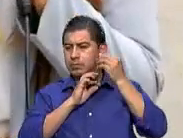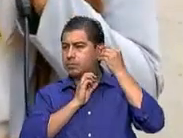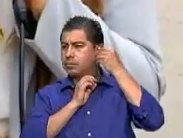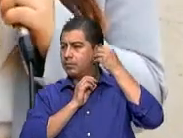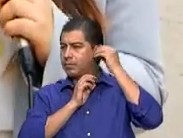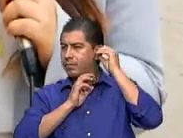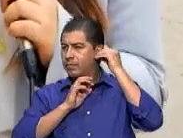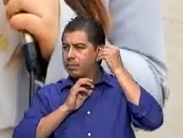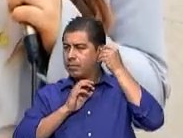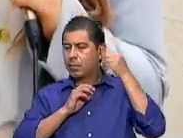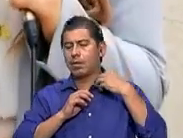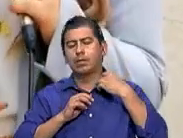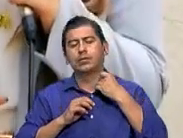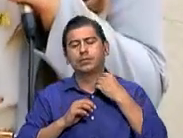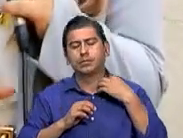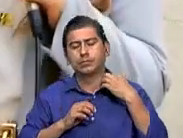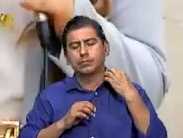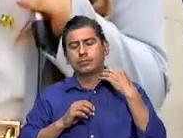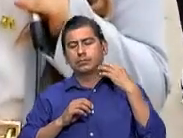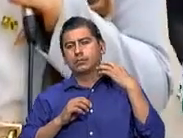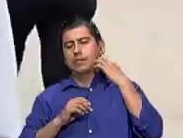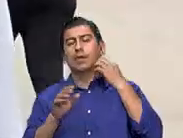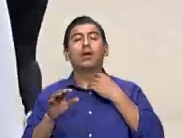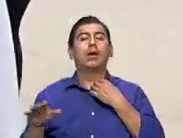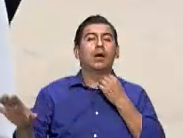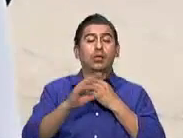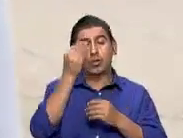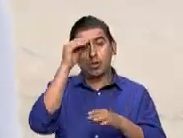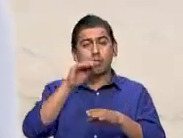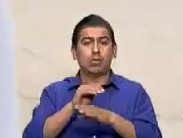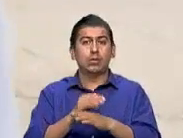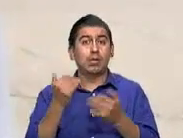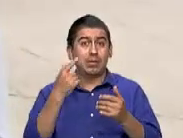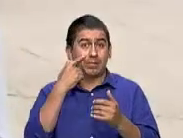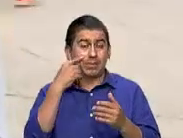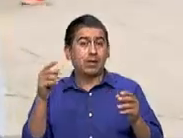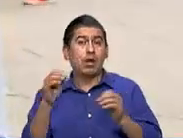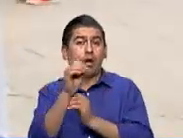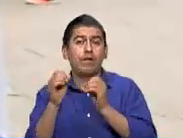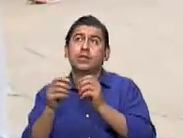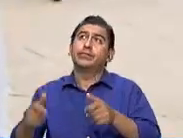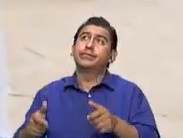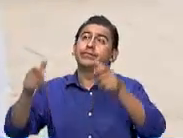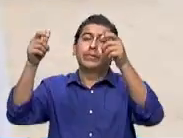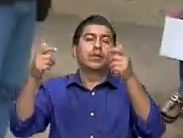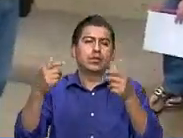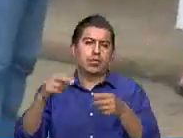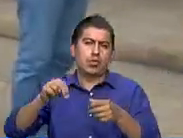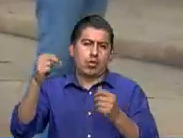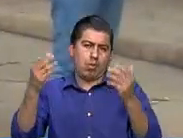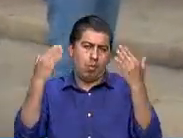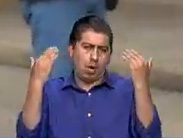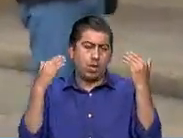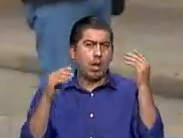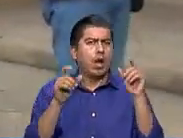¿Qué tal, compañeras, amigos televidentes? Muy buenas tardes. Así es, a esta hora estamos en los exteriores del edificio del gobierno zonal, esto es en el norte de la ciudad, donde